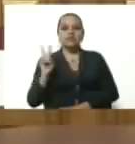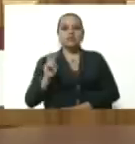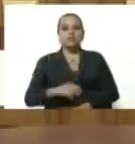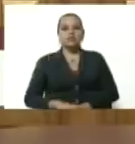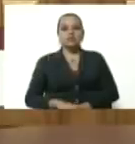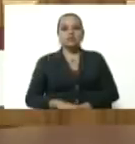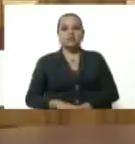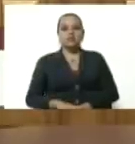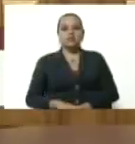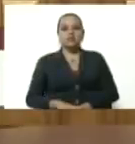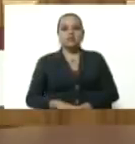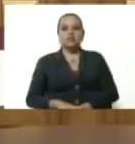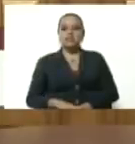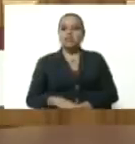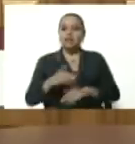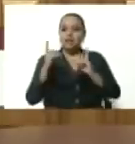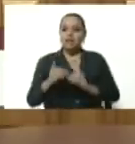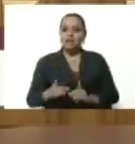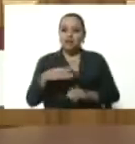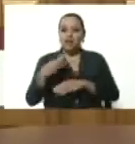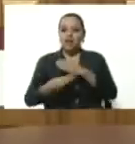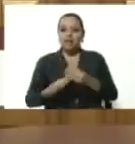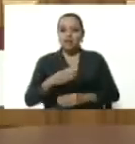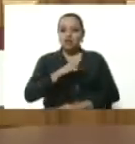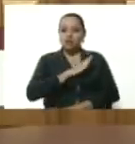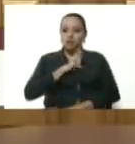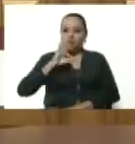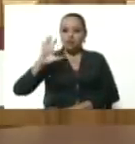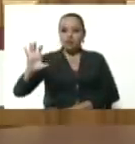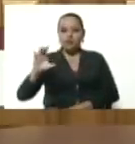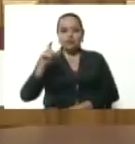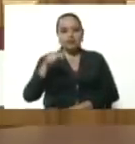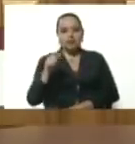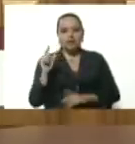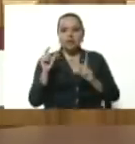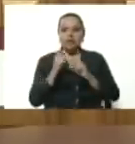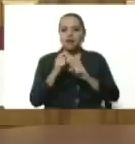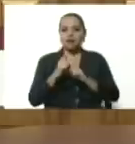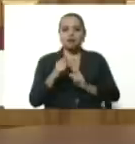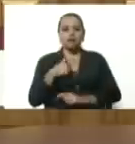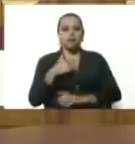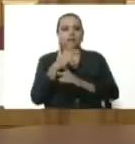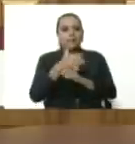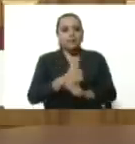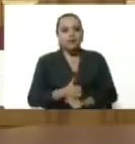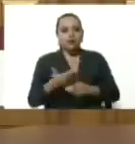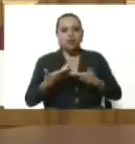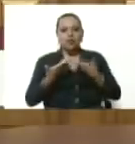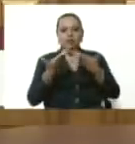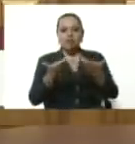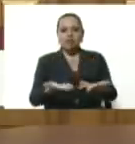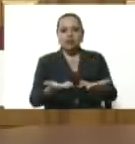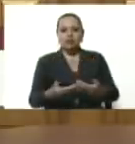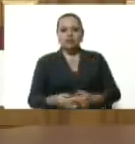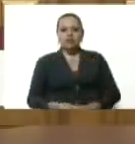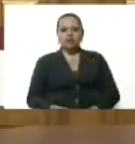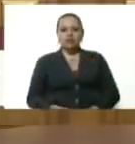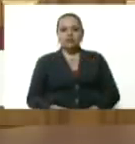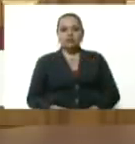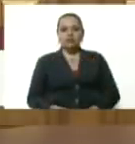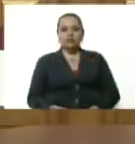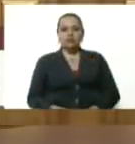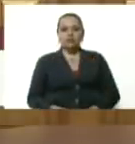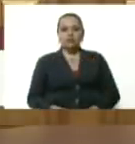titular de la soberanía. De tal manera que con estas palabras espero dar por cumplida